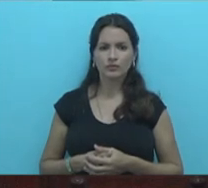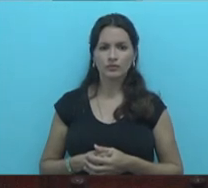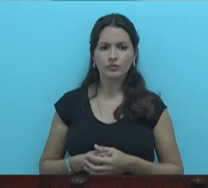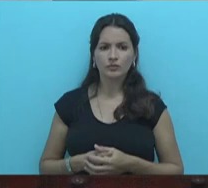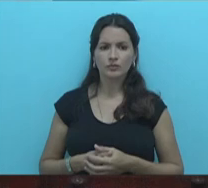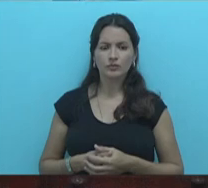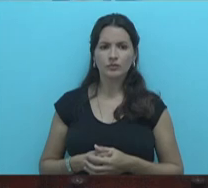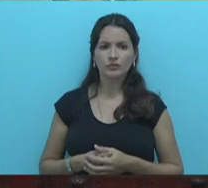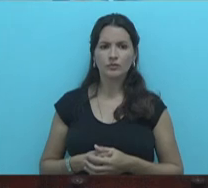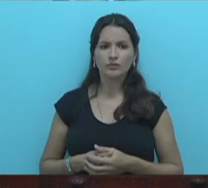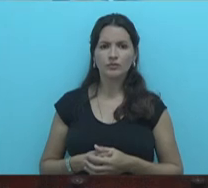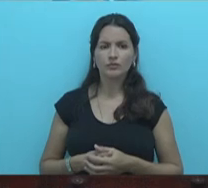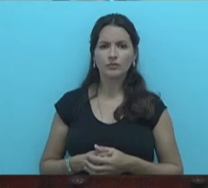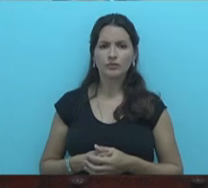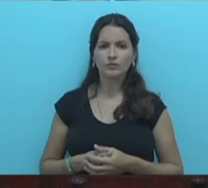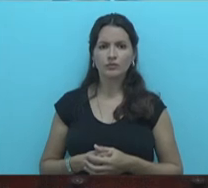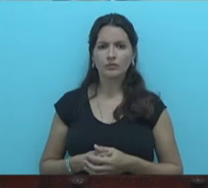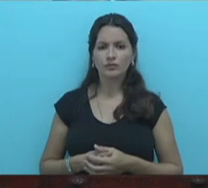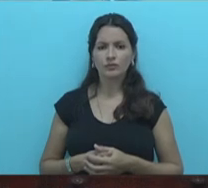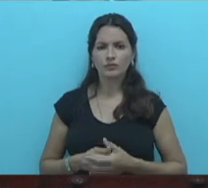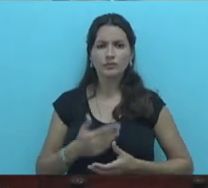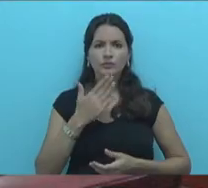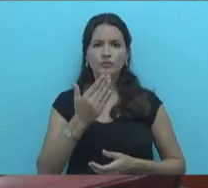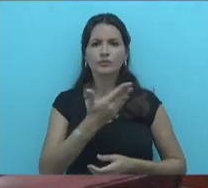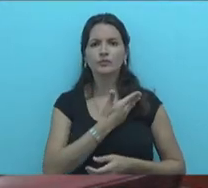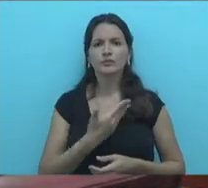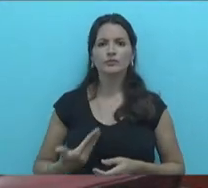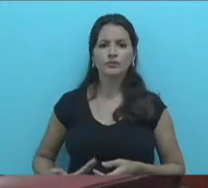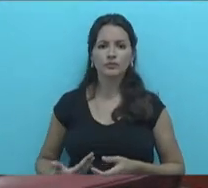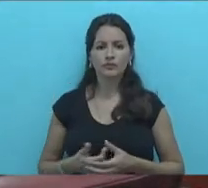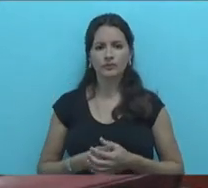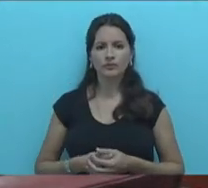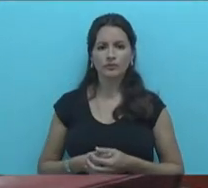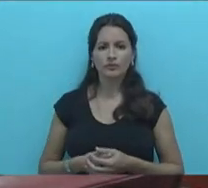Diputado Galassi, tiene uso de la palabra. Gracias, señor presidente. Como